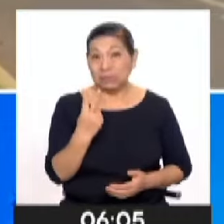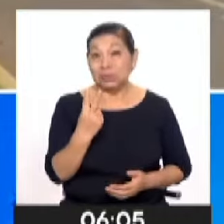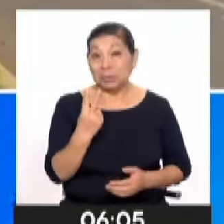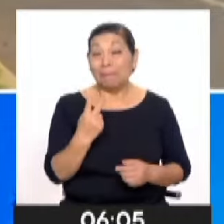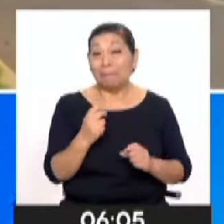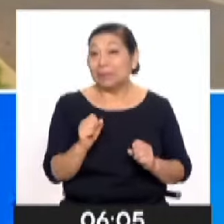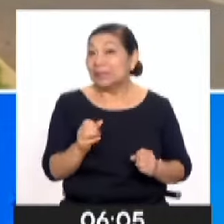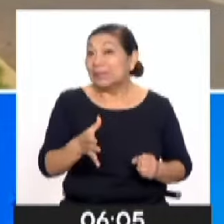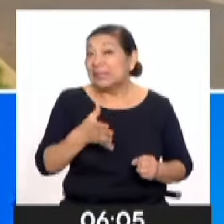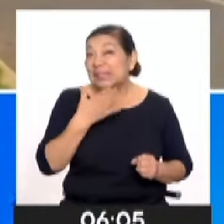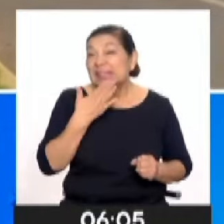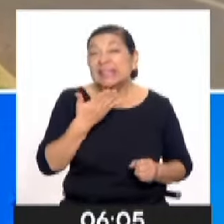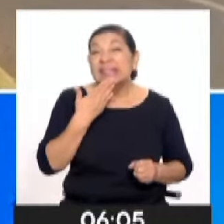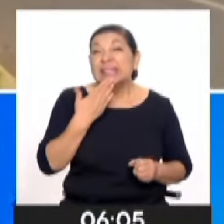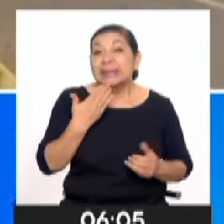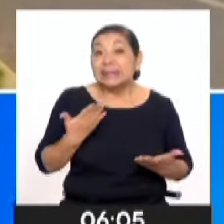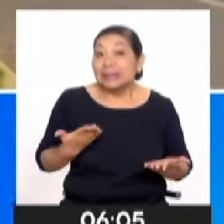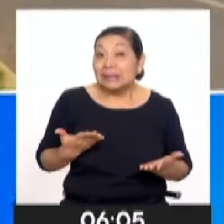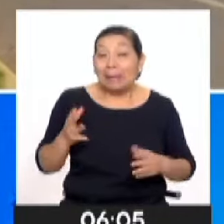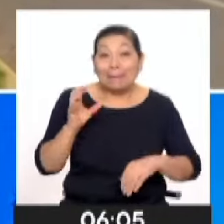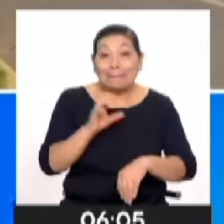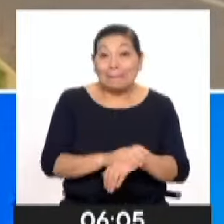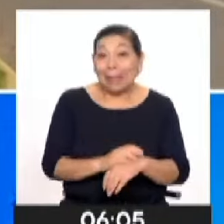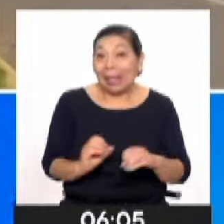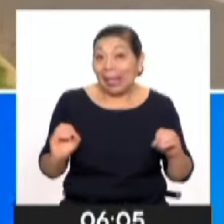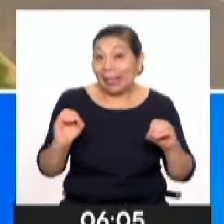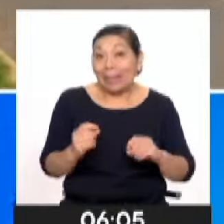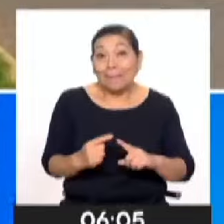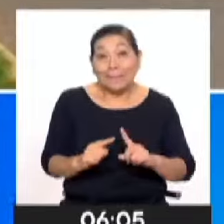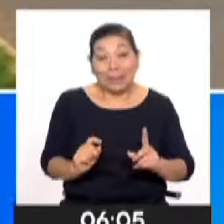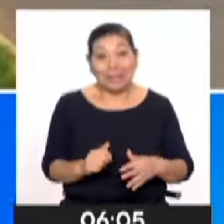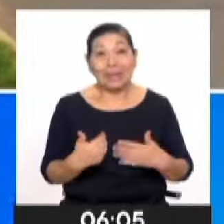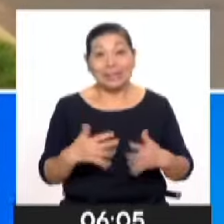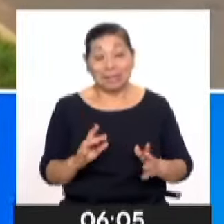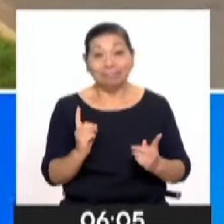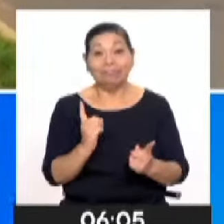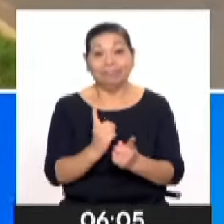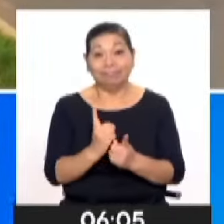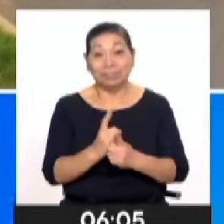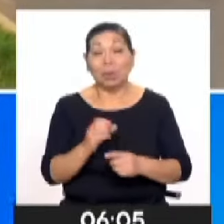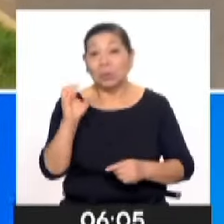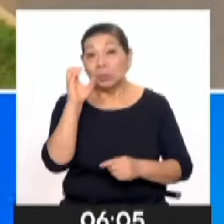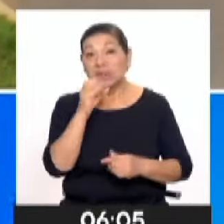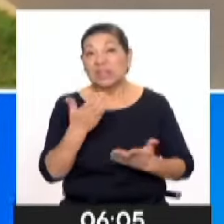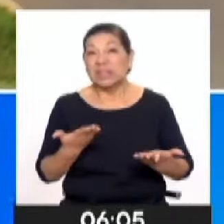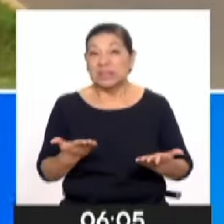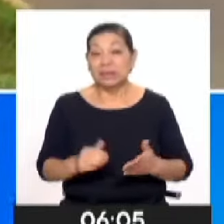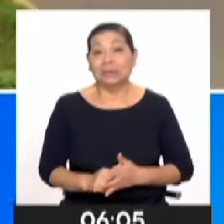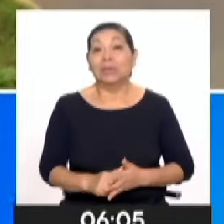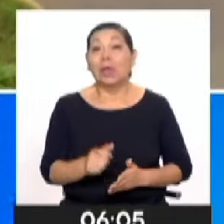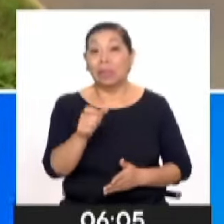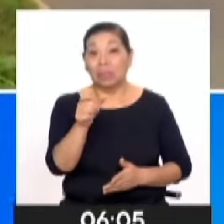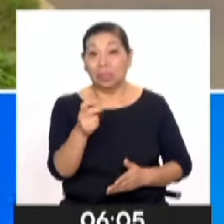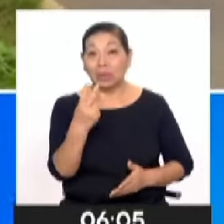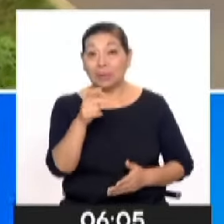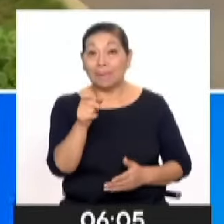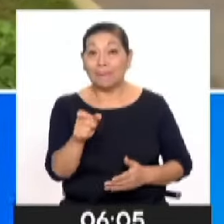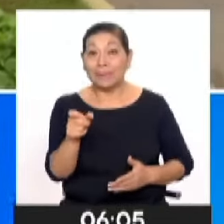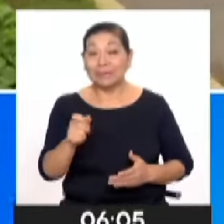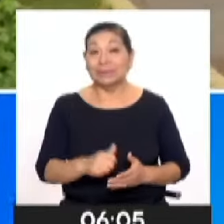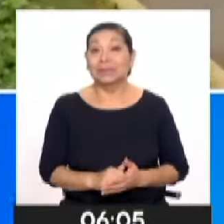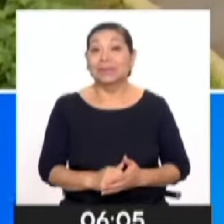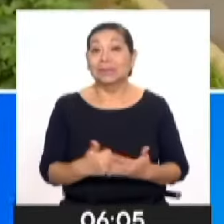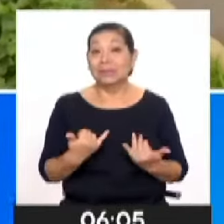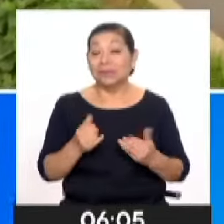dos sujetos aún no han sido capturados sin embargo ellos ya se encuentran buscando a estas dos personas